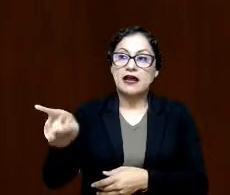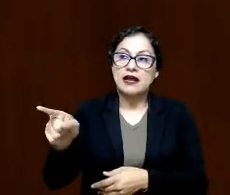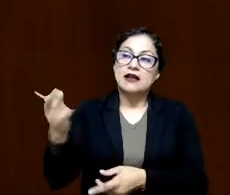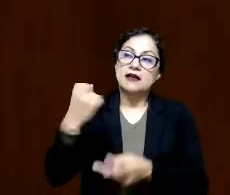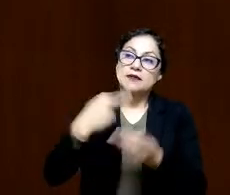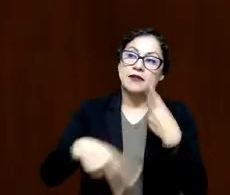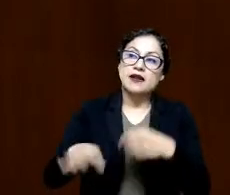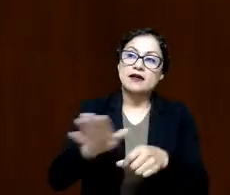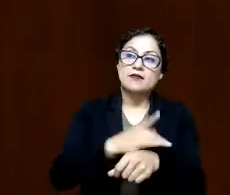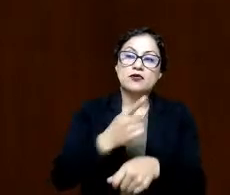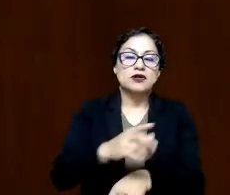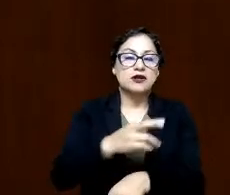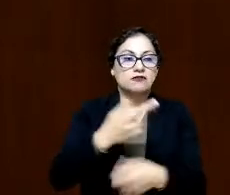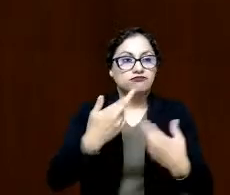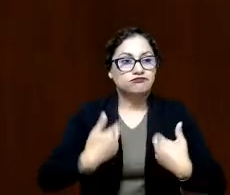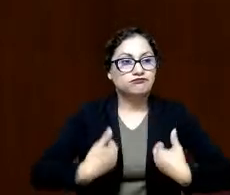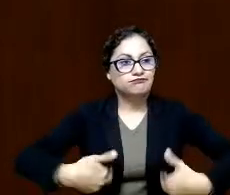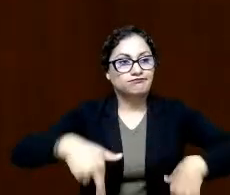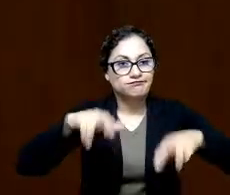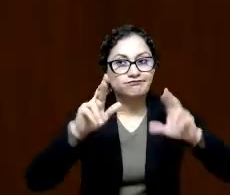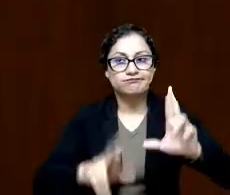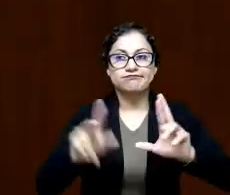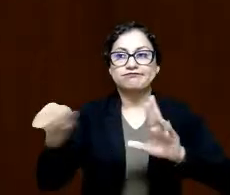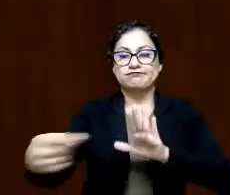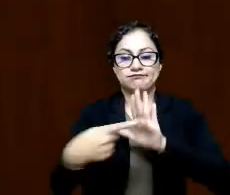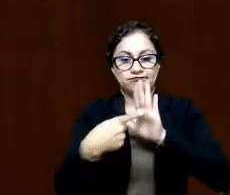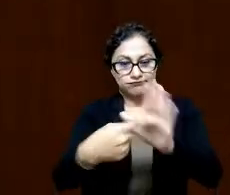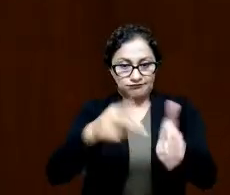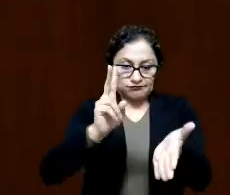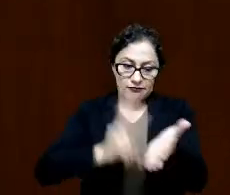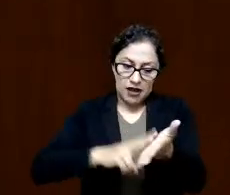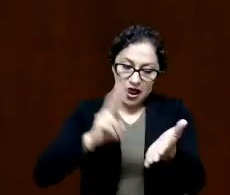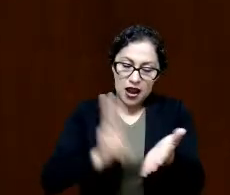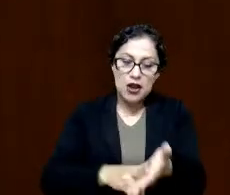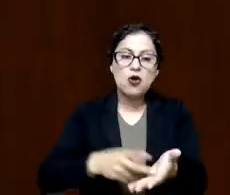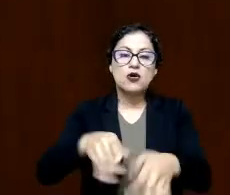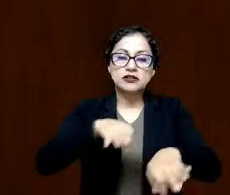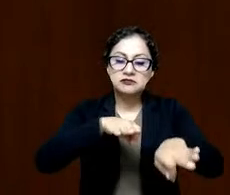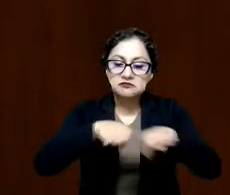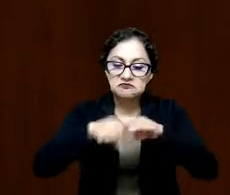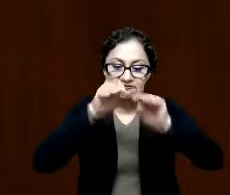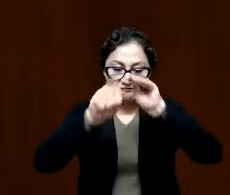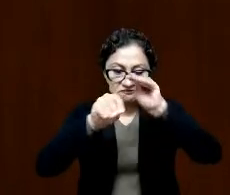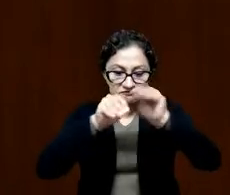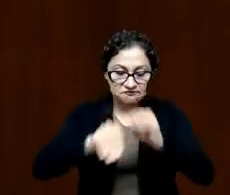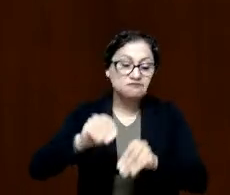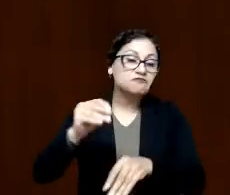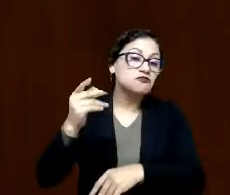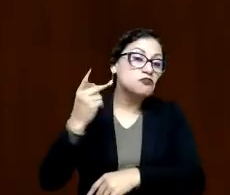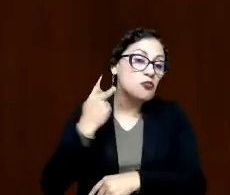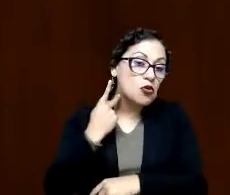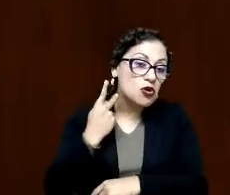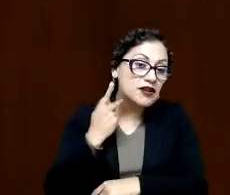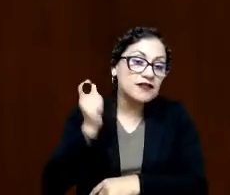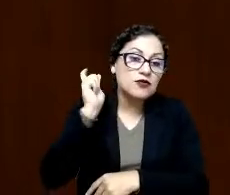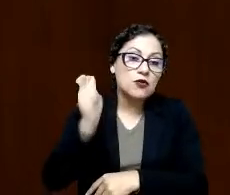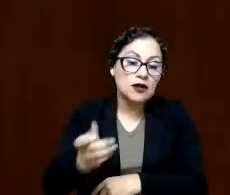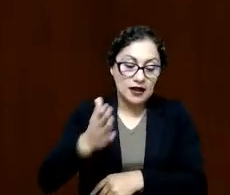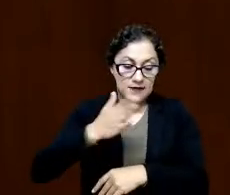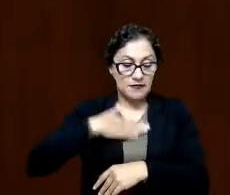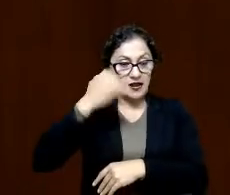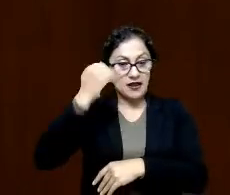que los valores, la voluntad política y el quehacer político va muchísimo más allá de nuestras preferencias